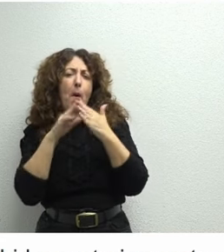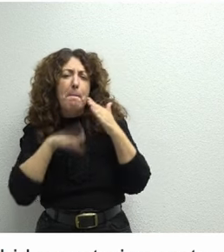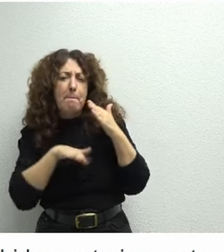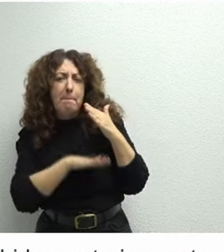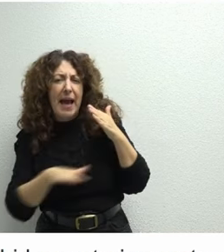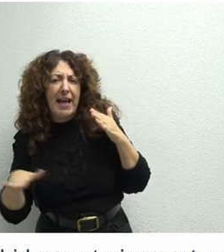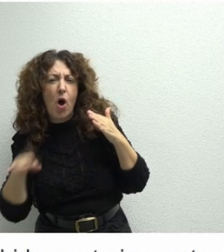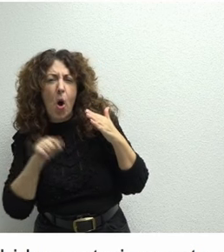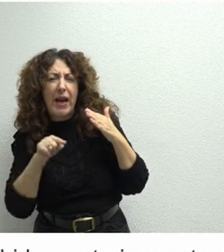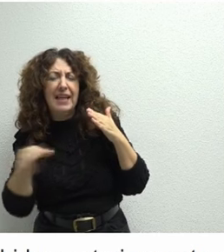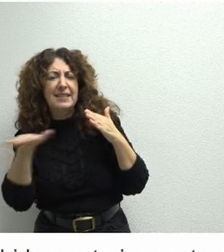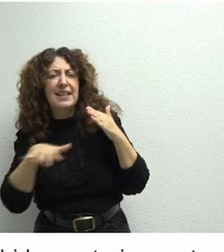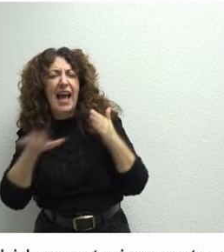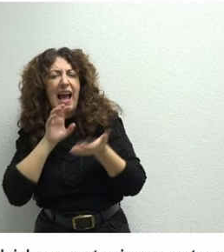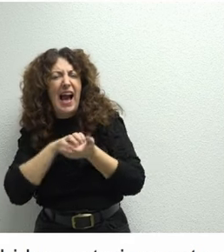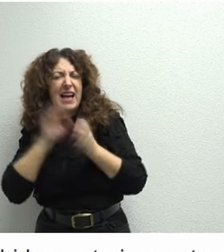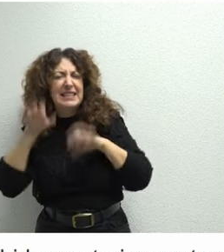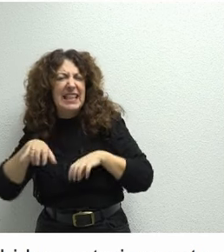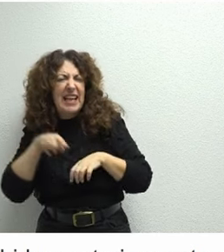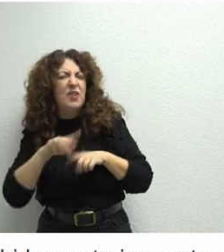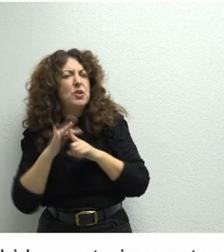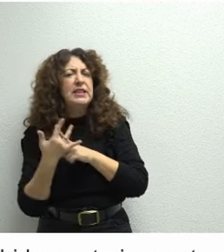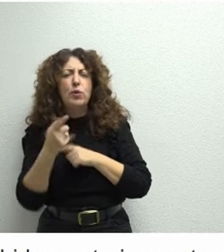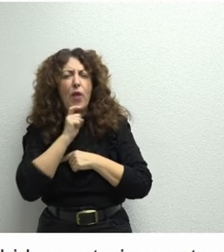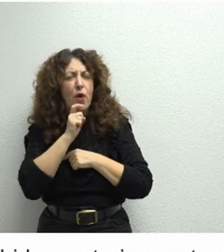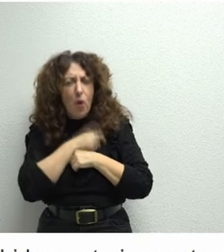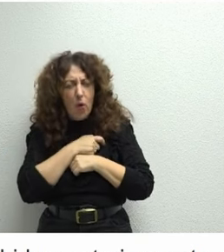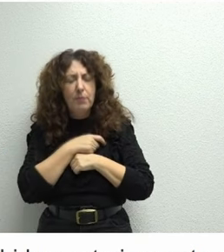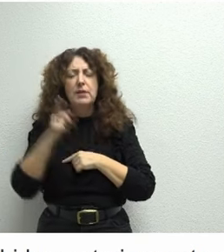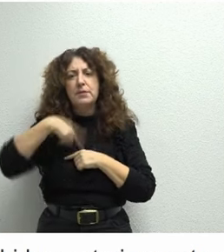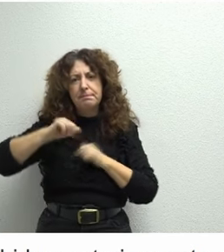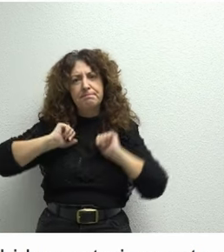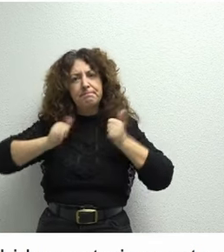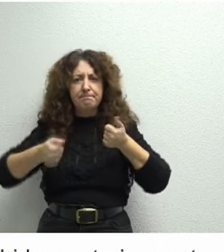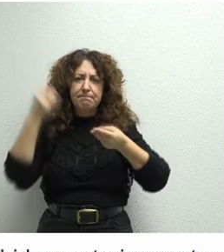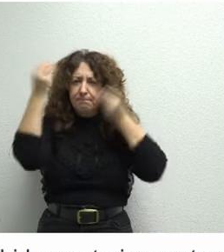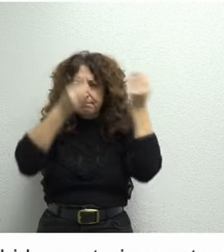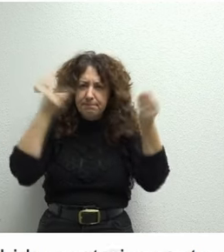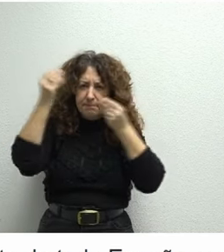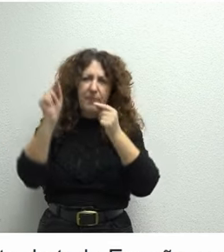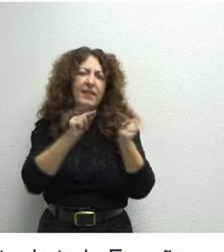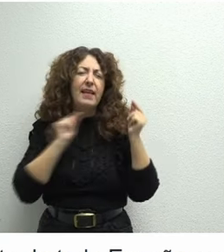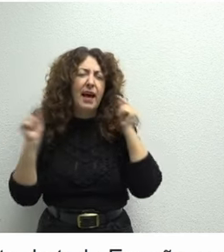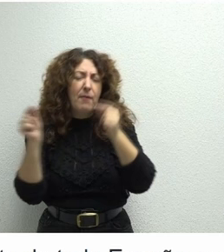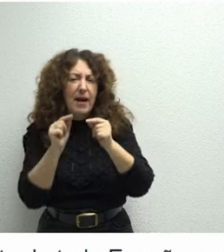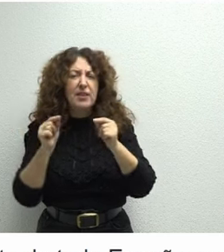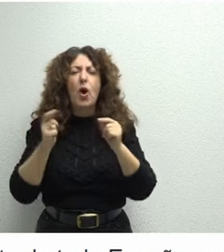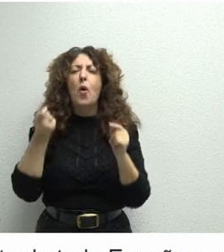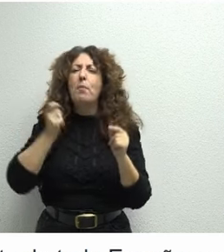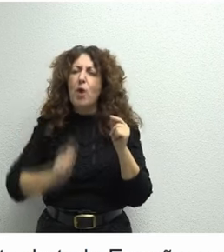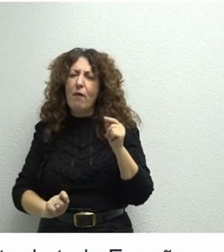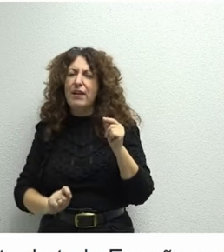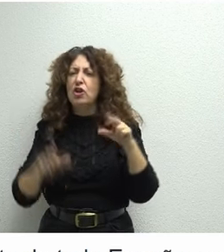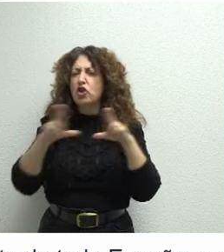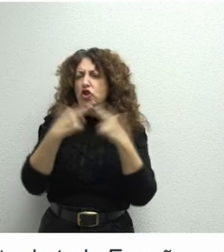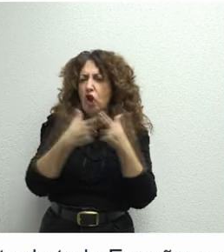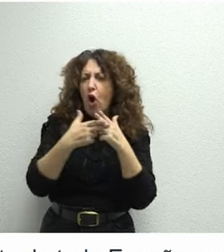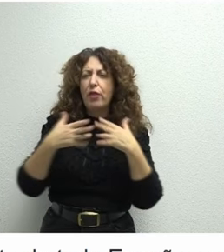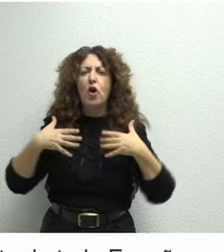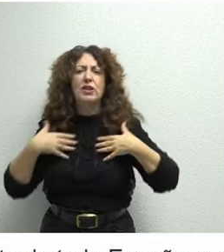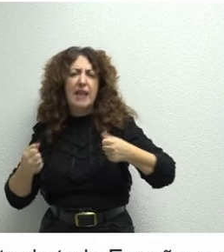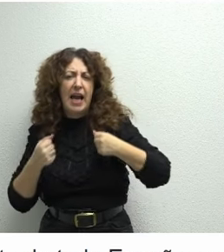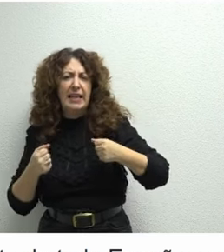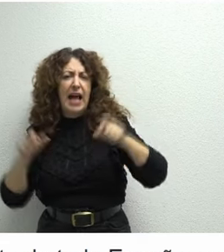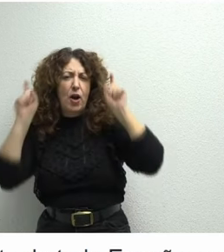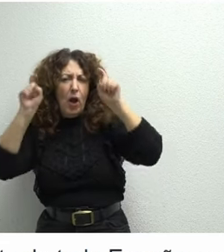decidimos tras muchísimo trabajo debate Donde había profesionales socios sanitario educativo Se generó